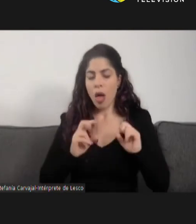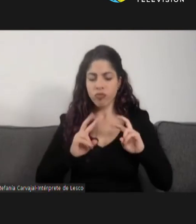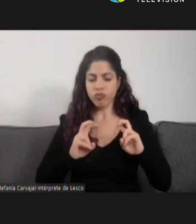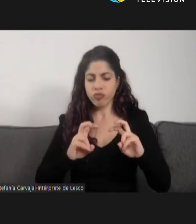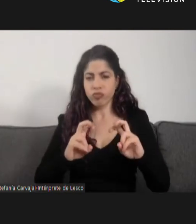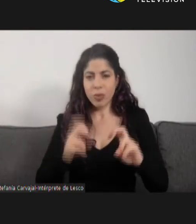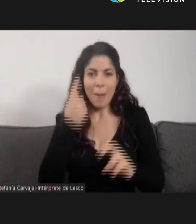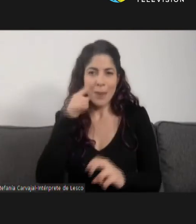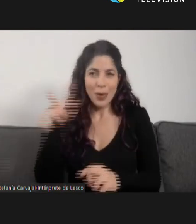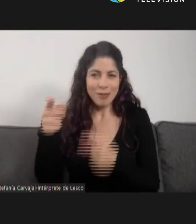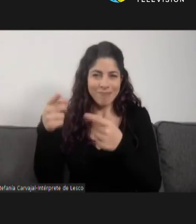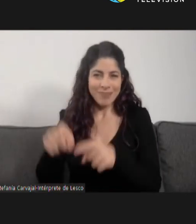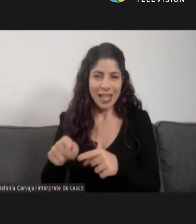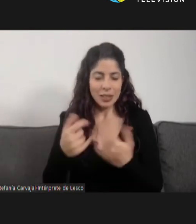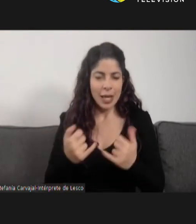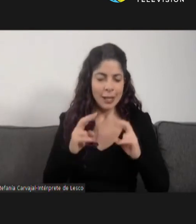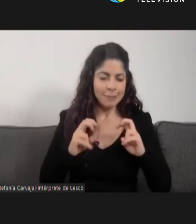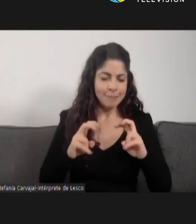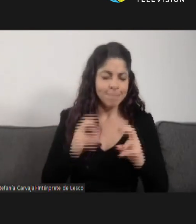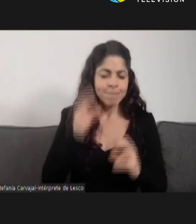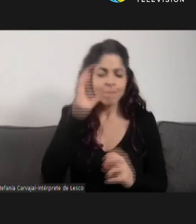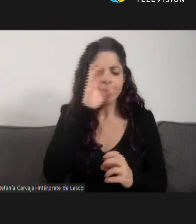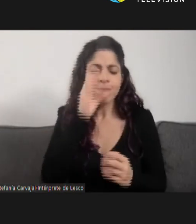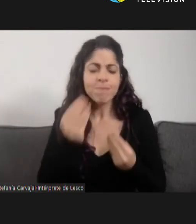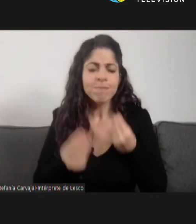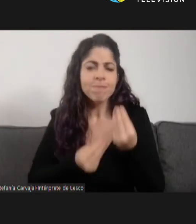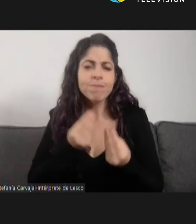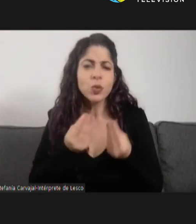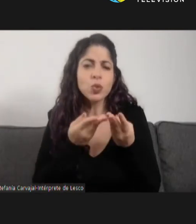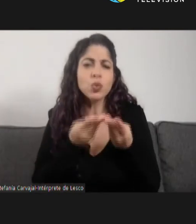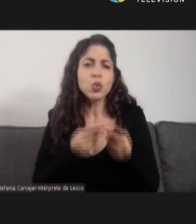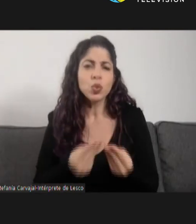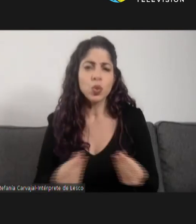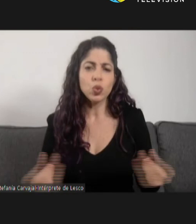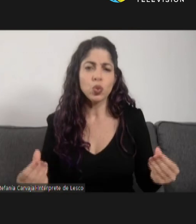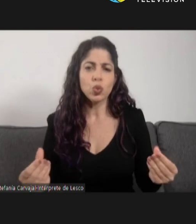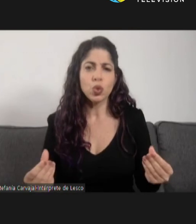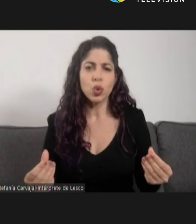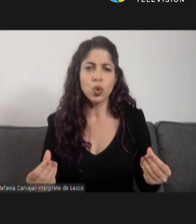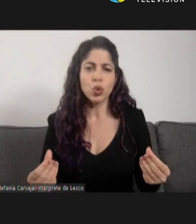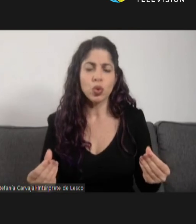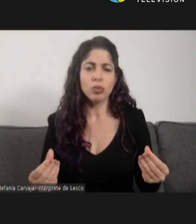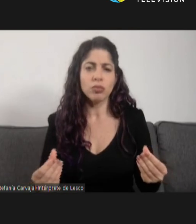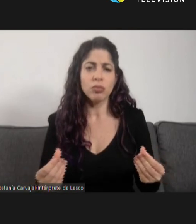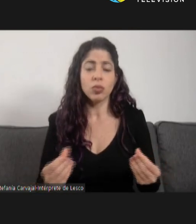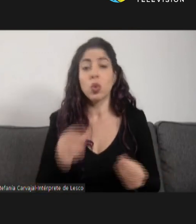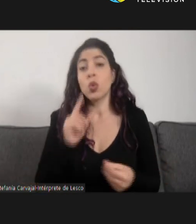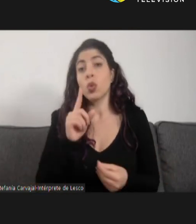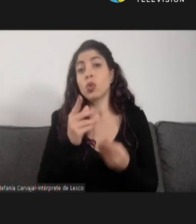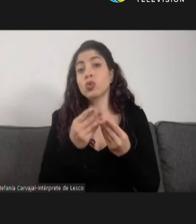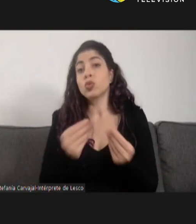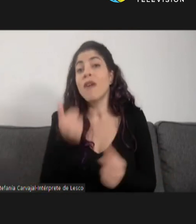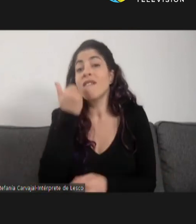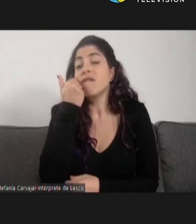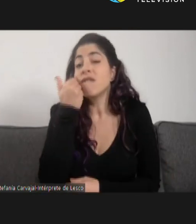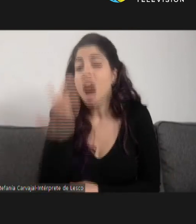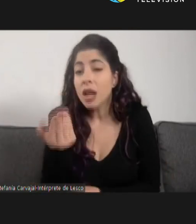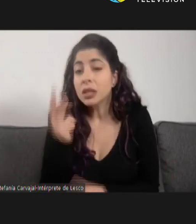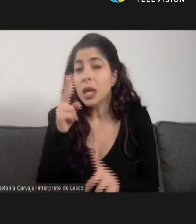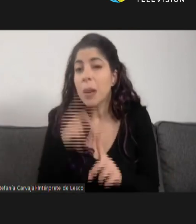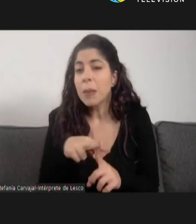este caso. Una solución que es muy fácil de implementar